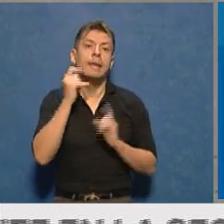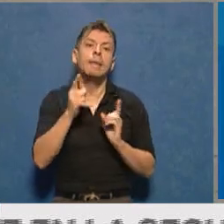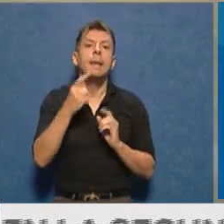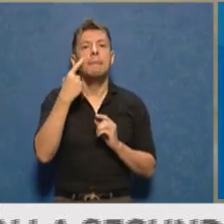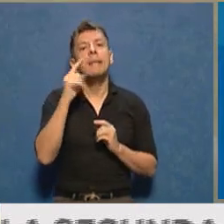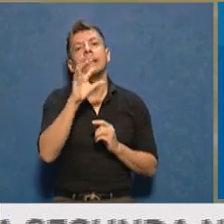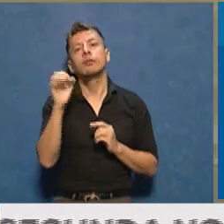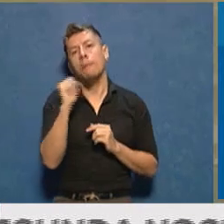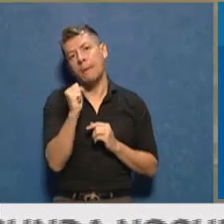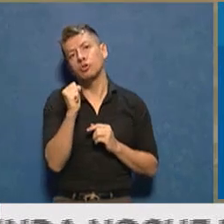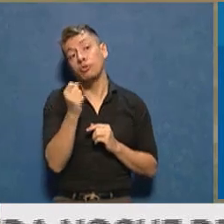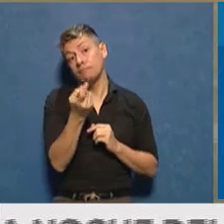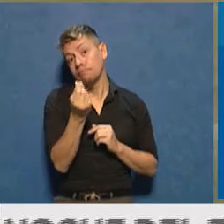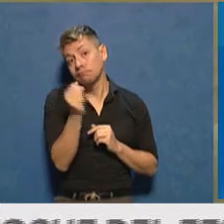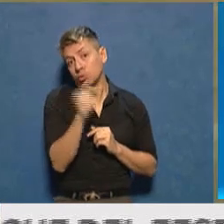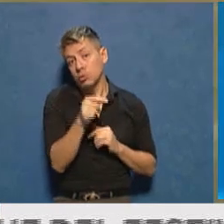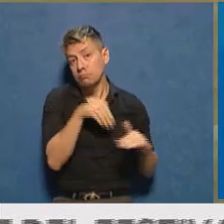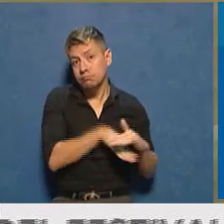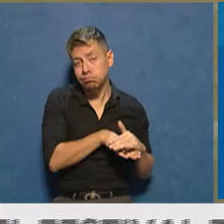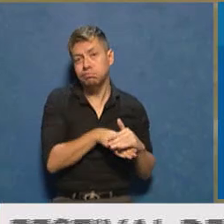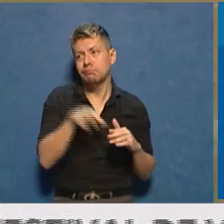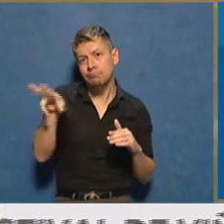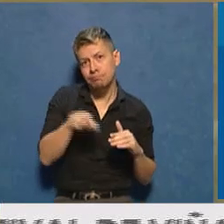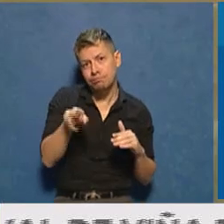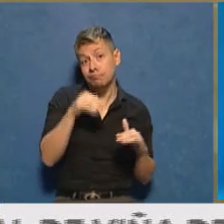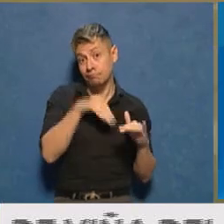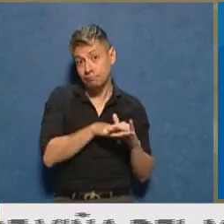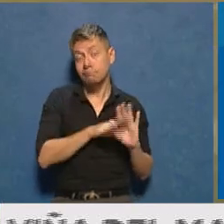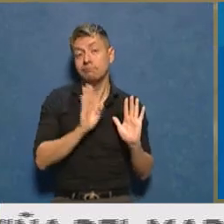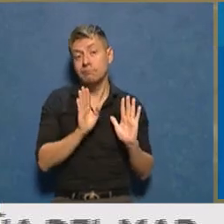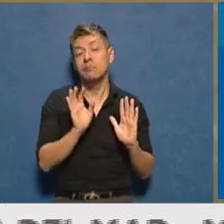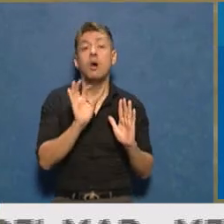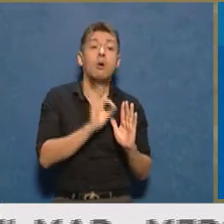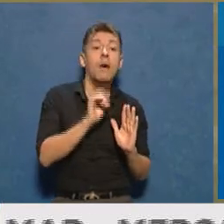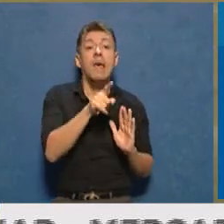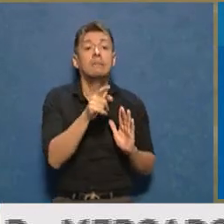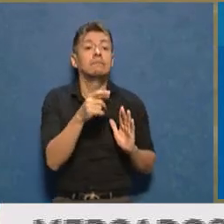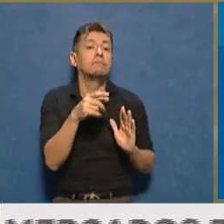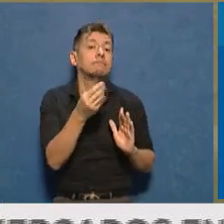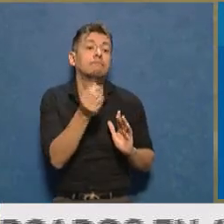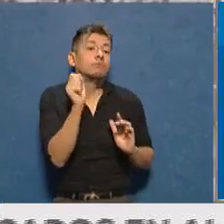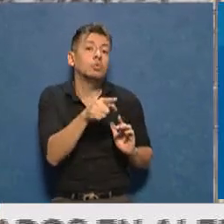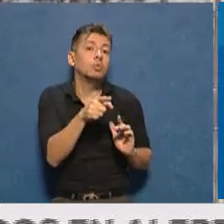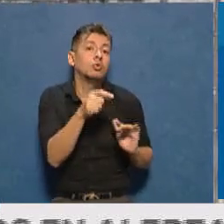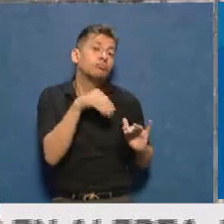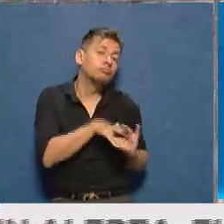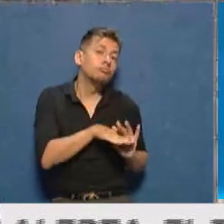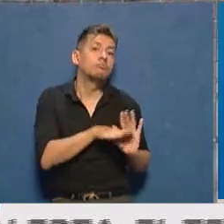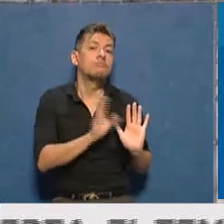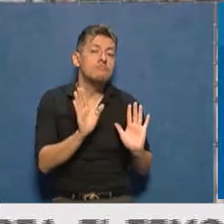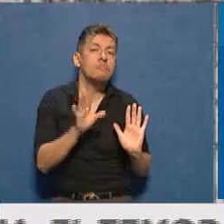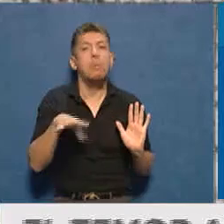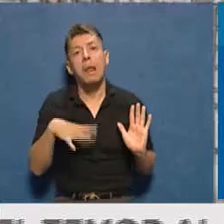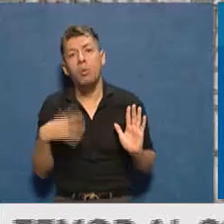1.500 pesos que tenía en su bolsillo. De los viajes que había hecho. De los viajes, seguramente, horas, sí. Tal vez de algún dinero que él llevaba por si sufría